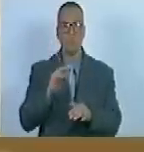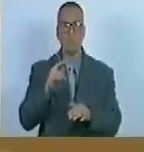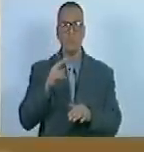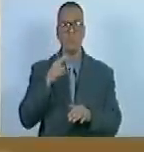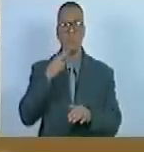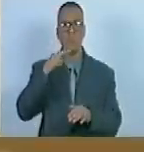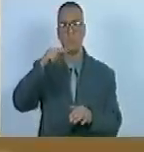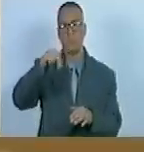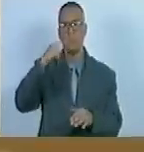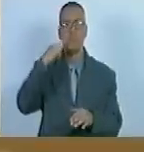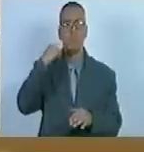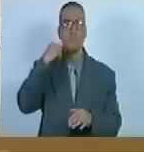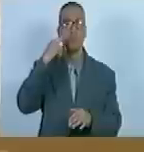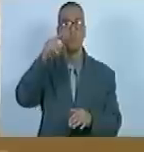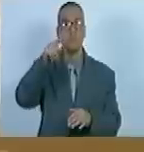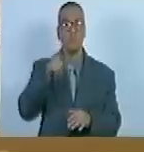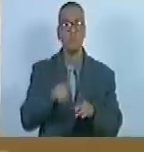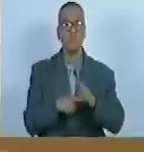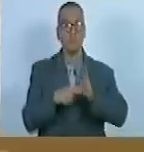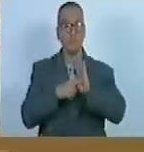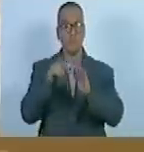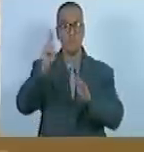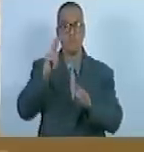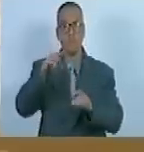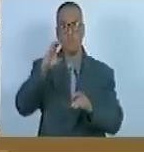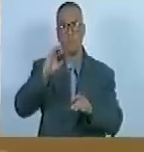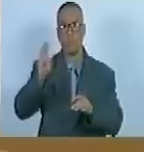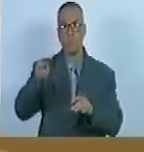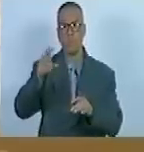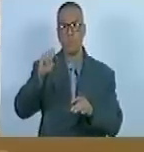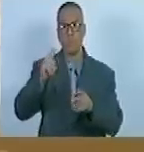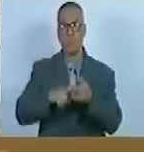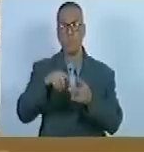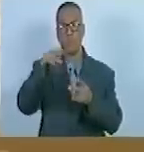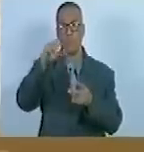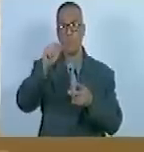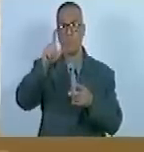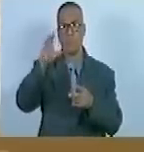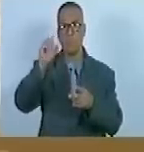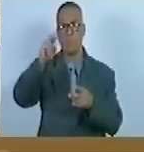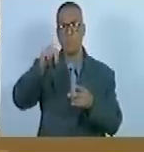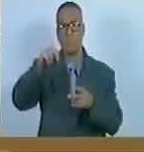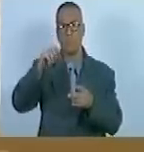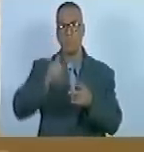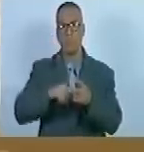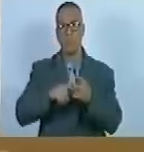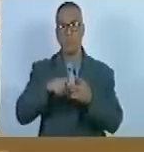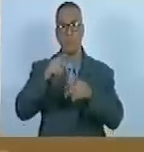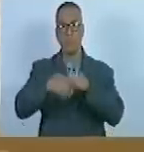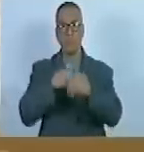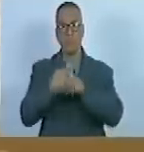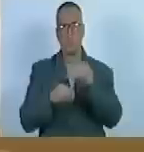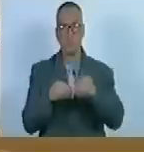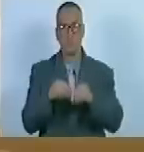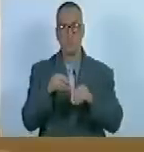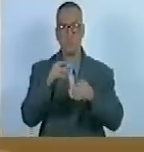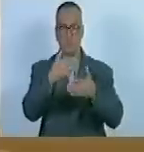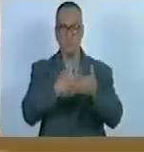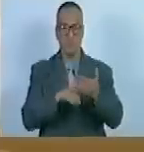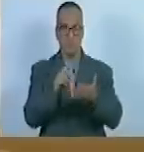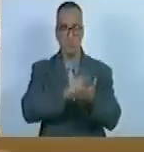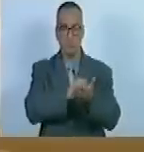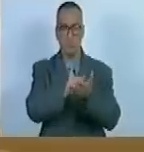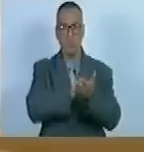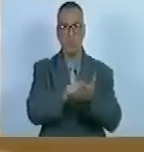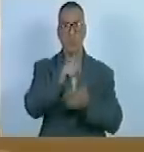de Nigeria, concurrente con las repúblicas del Chad, Sierra Leona y de Liberia, de conformidad con lo previsto en los